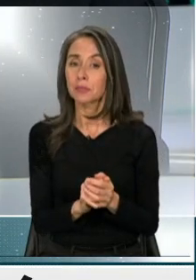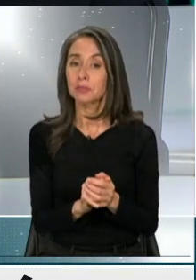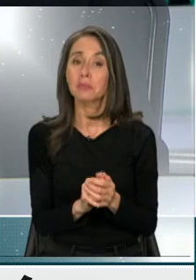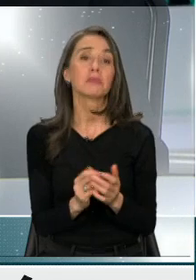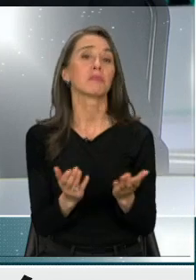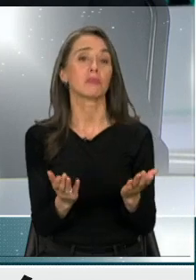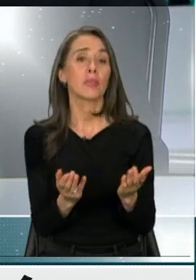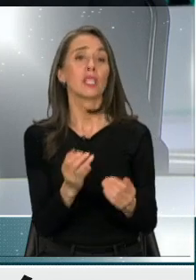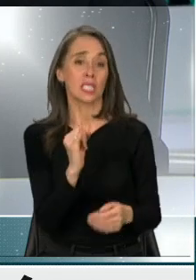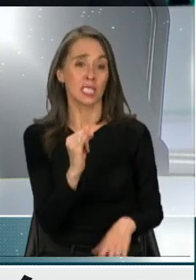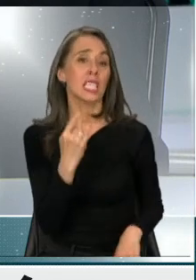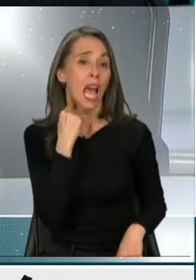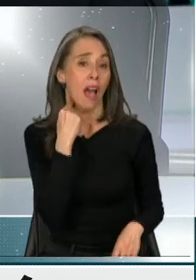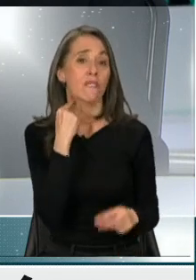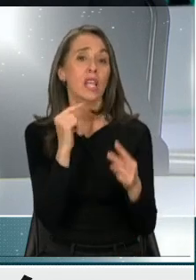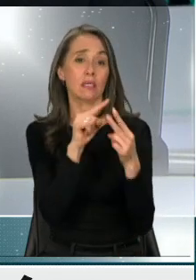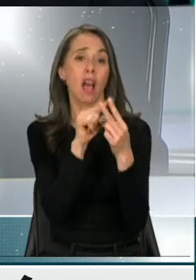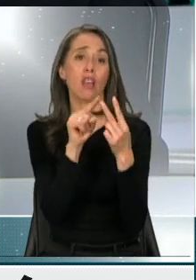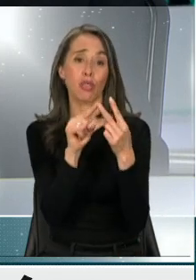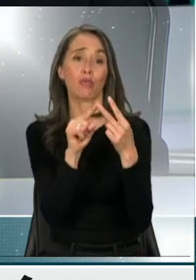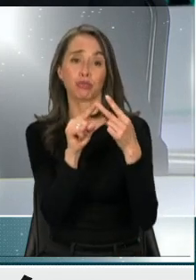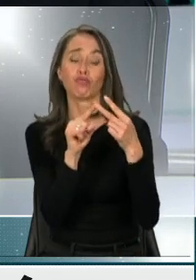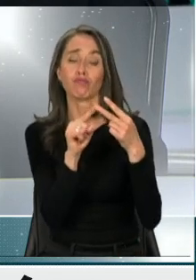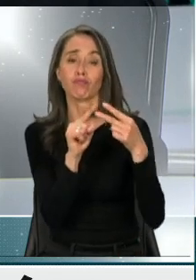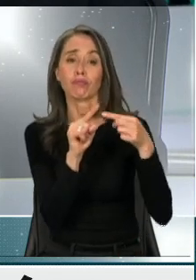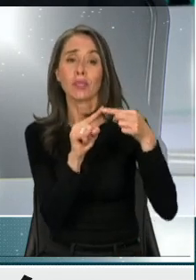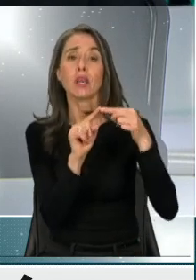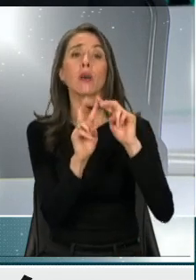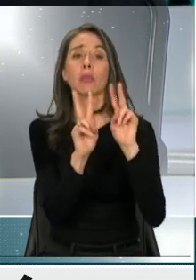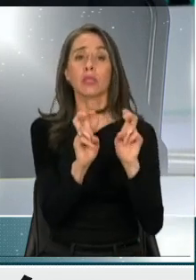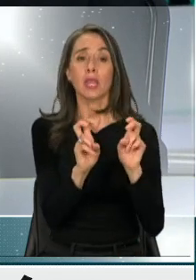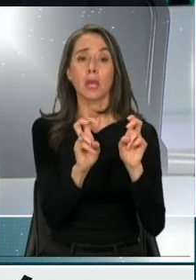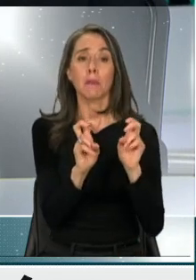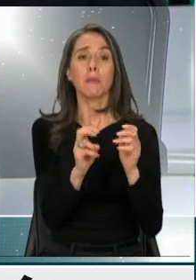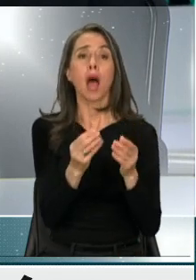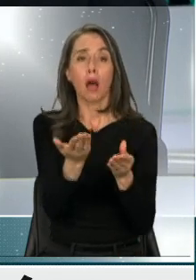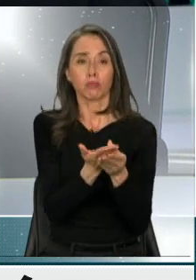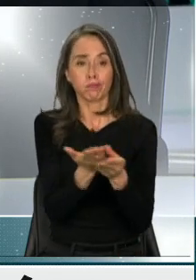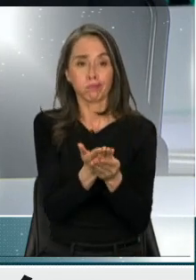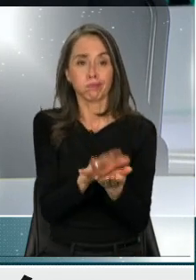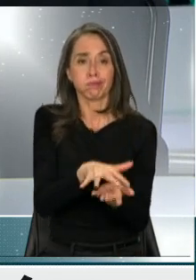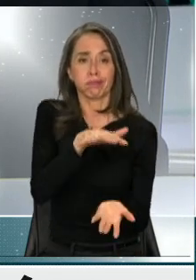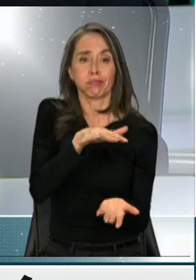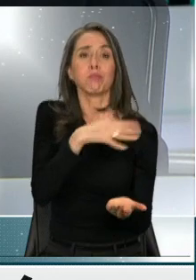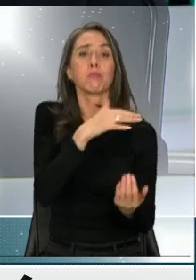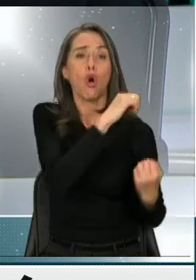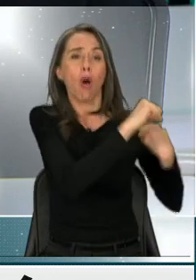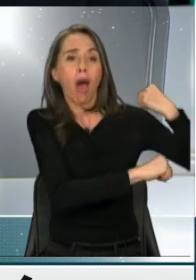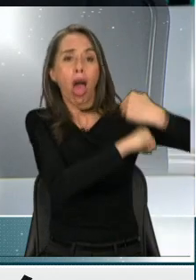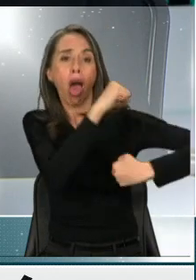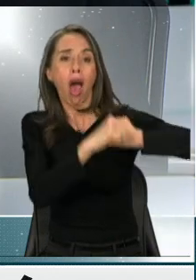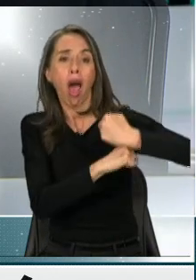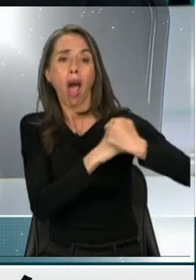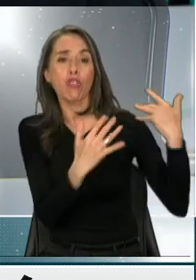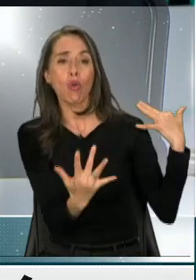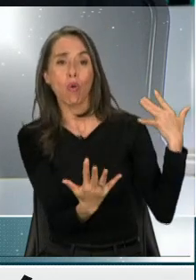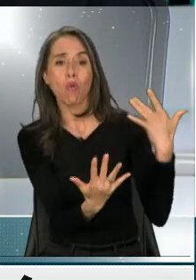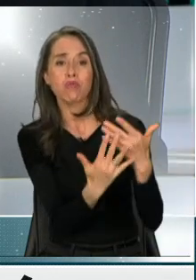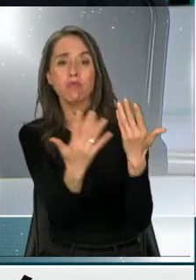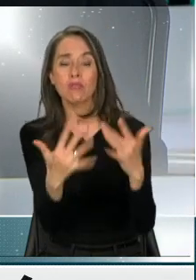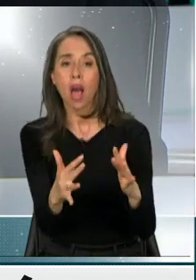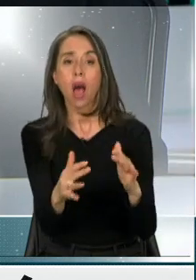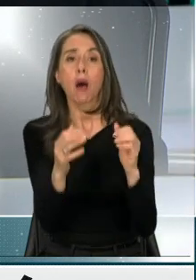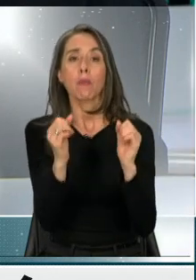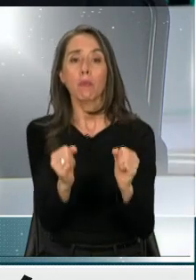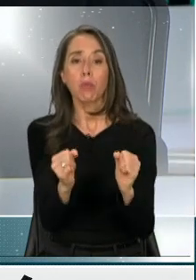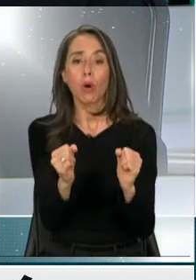la afecta desde dos puntos de vista diría yo desde un punto de vista sustantivo en cuanto a que por el tiempo transcurrido es más posible que